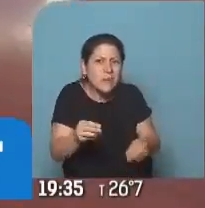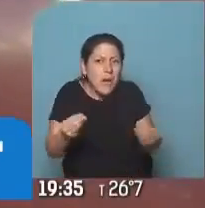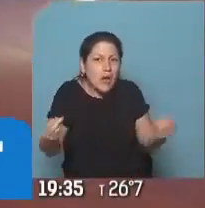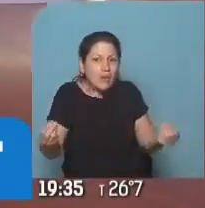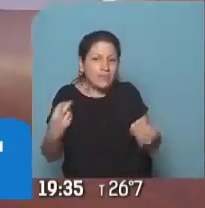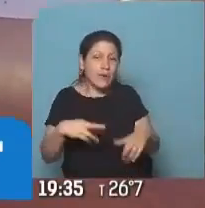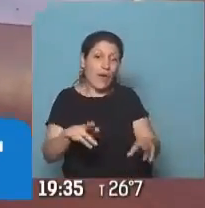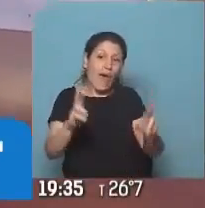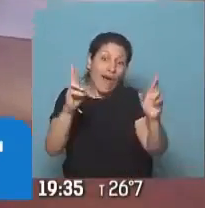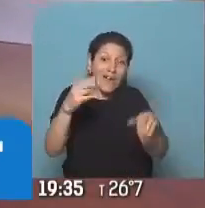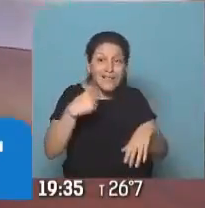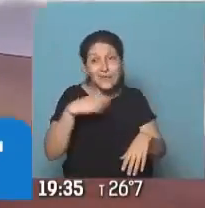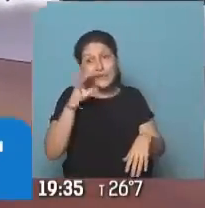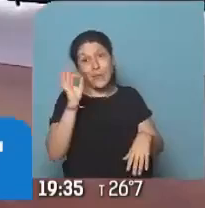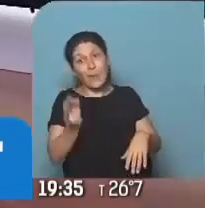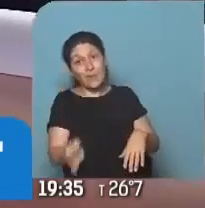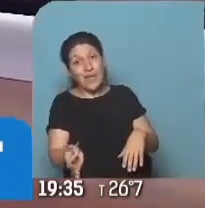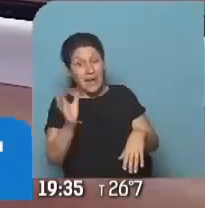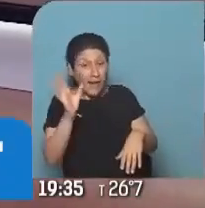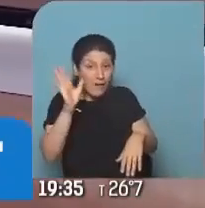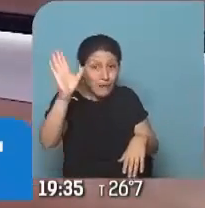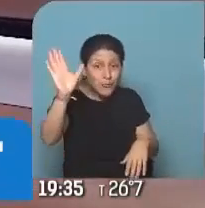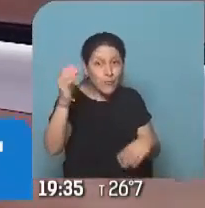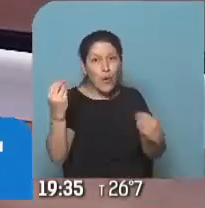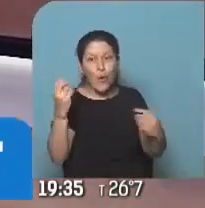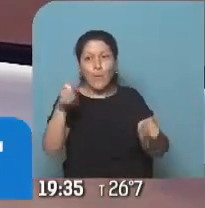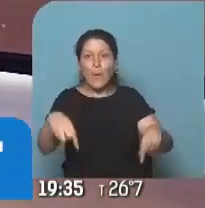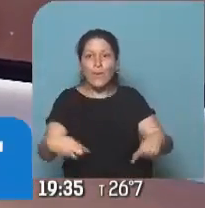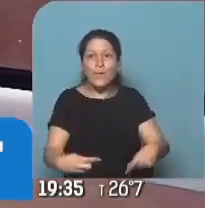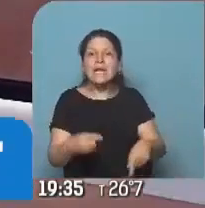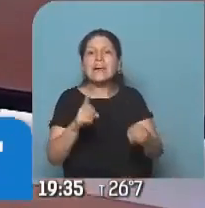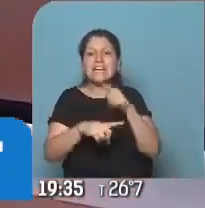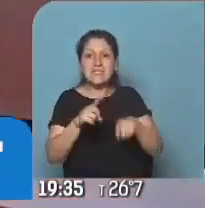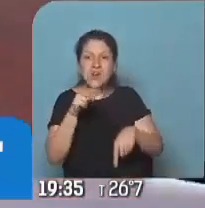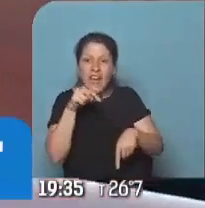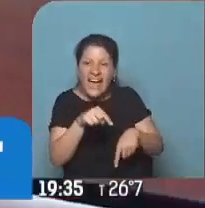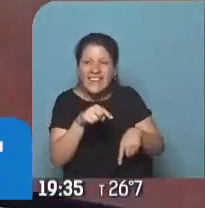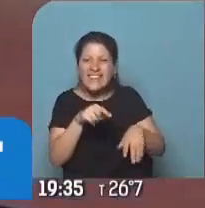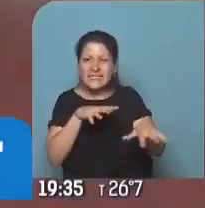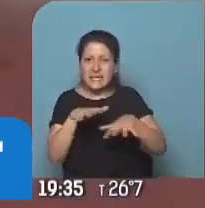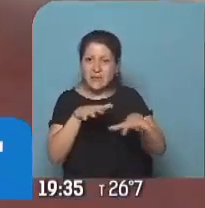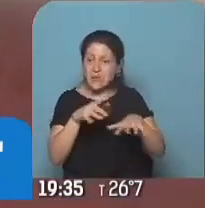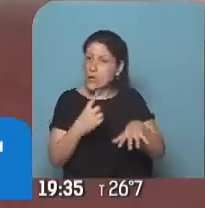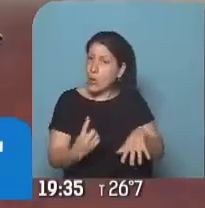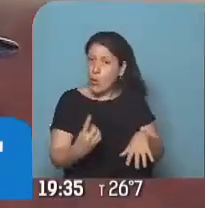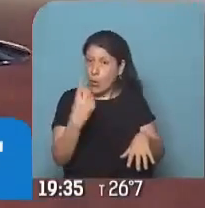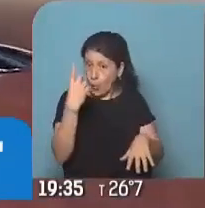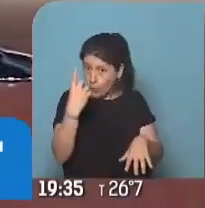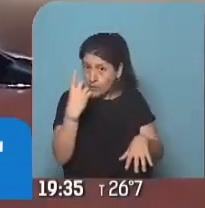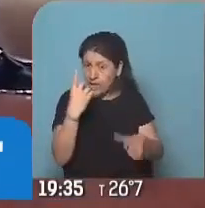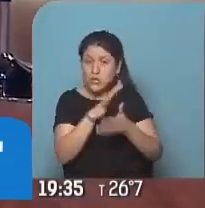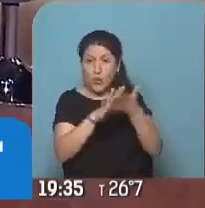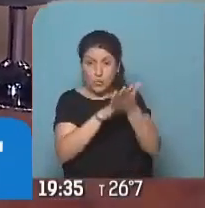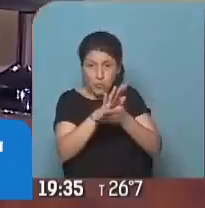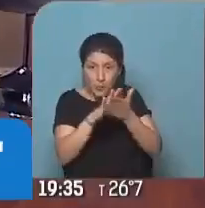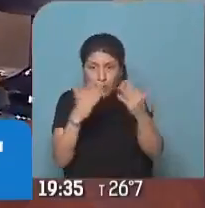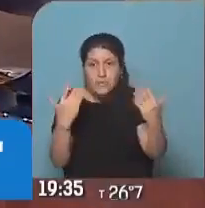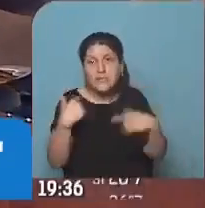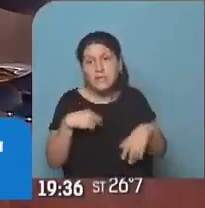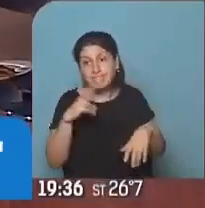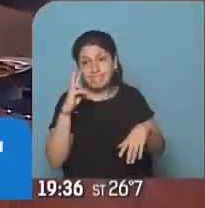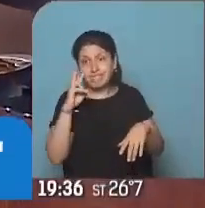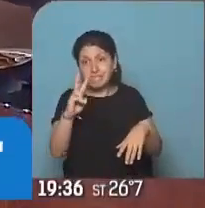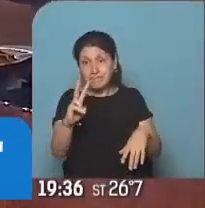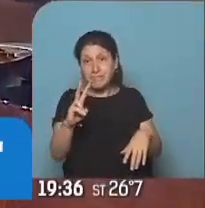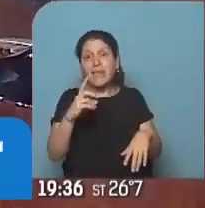yo supiera No, qué es lo que va a pasar. Con este cuadro de situación. La única salida posible a esto